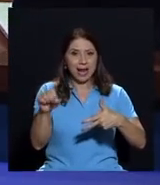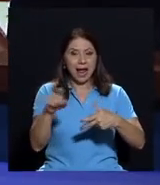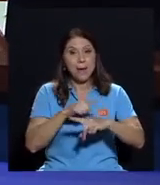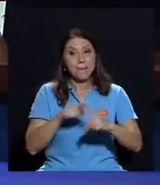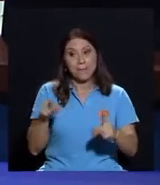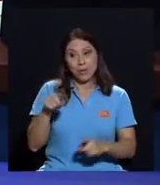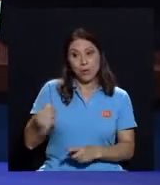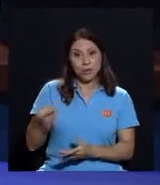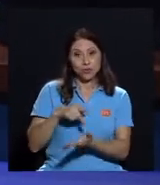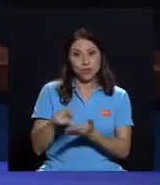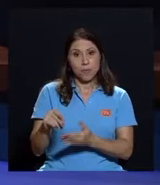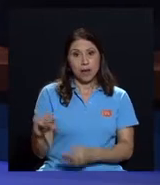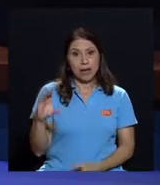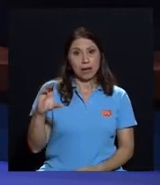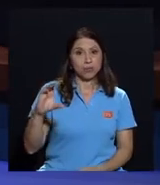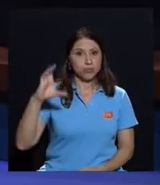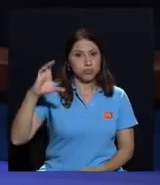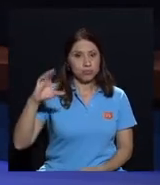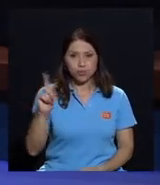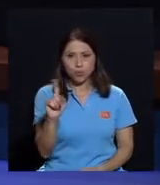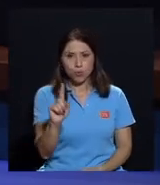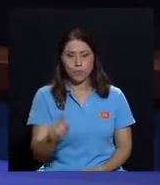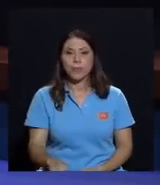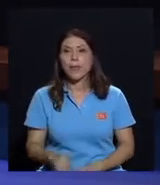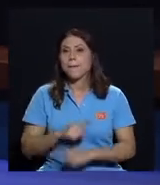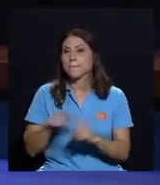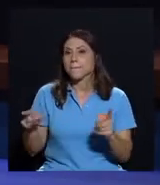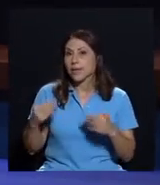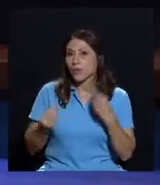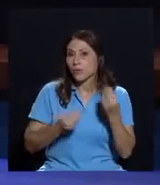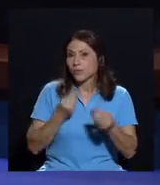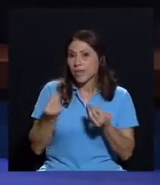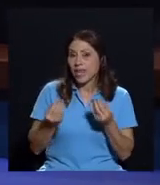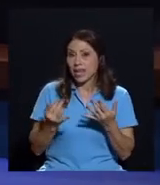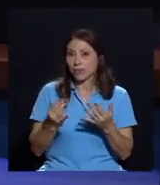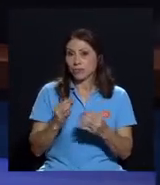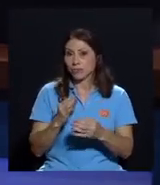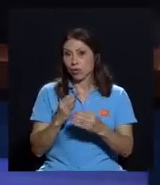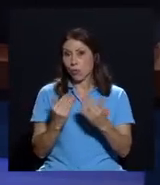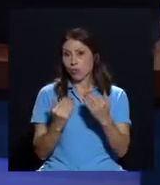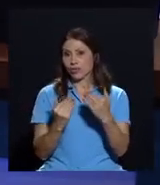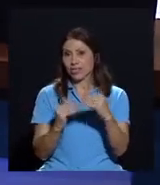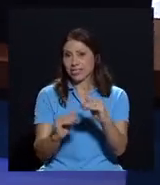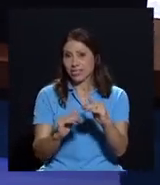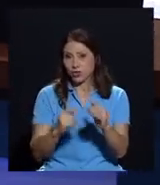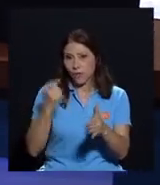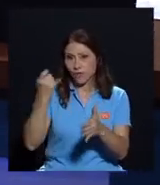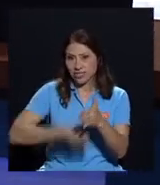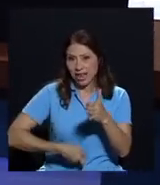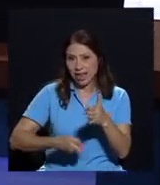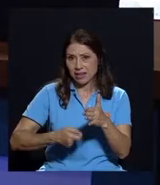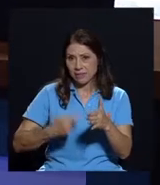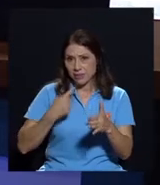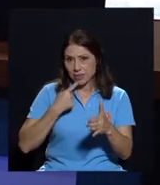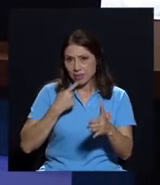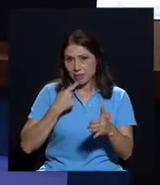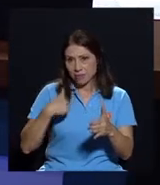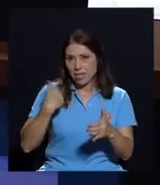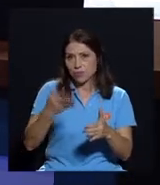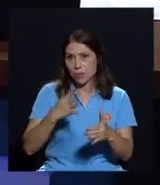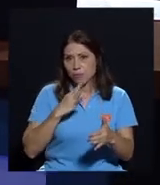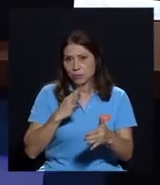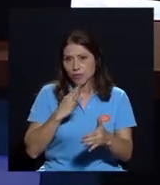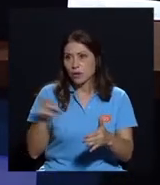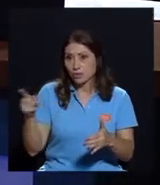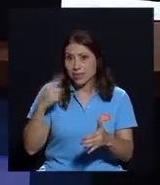pero altas ni pero si en un contexto de restricción fiscal que después vamos a hablar como usted dice bueno